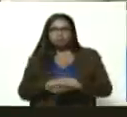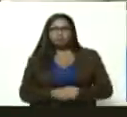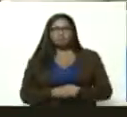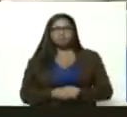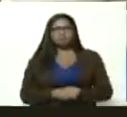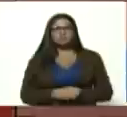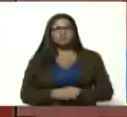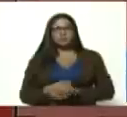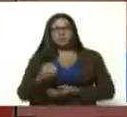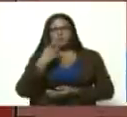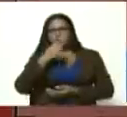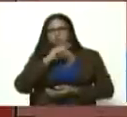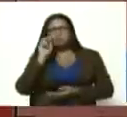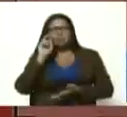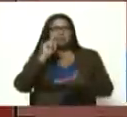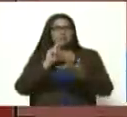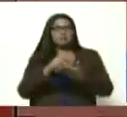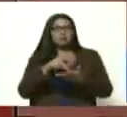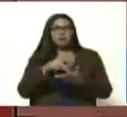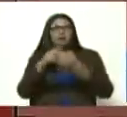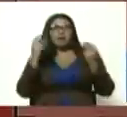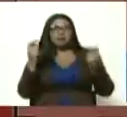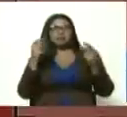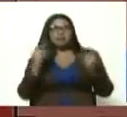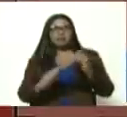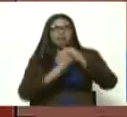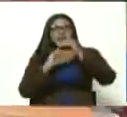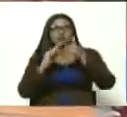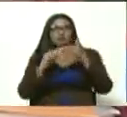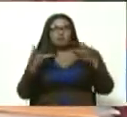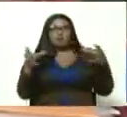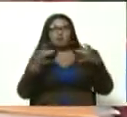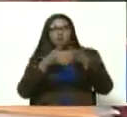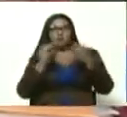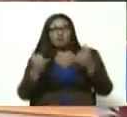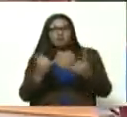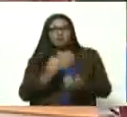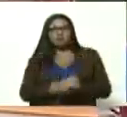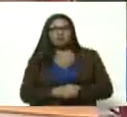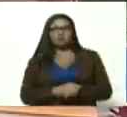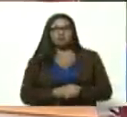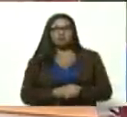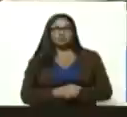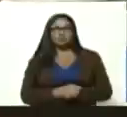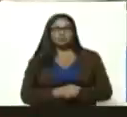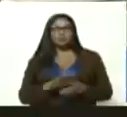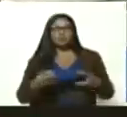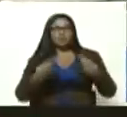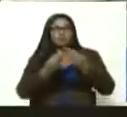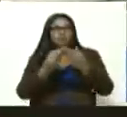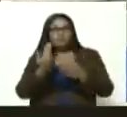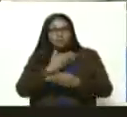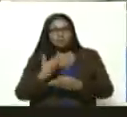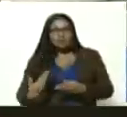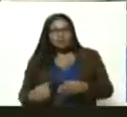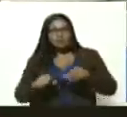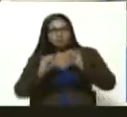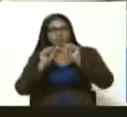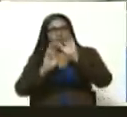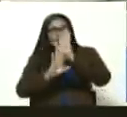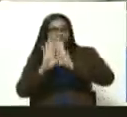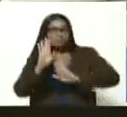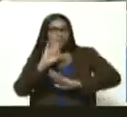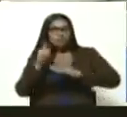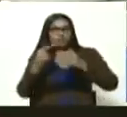creo que participa activamente como una dirección colectiva junto al presidente para seguir avanzando la